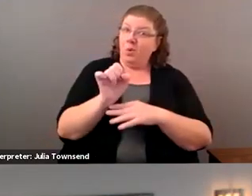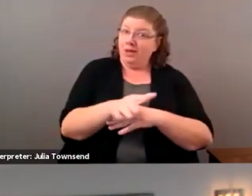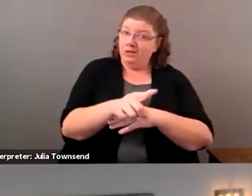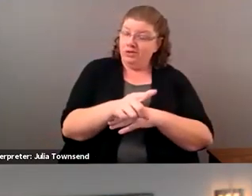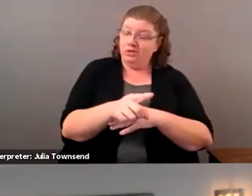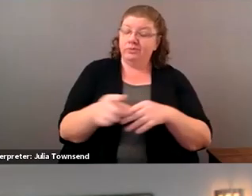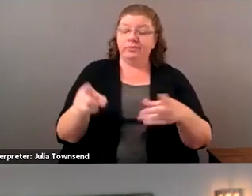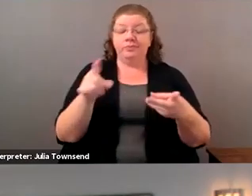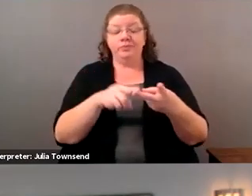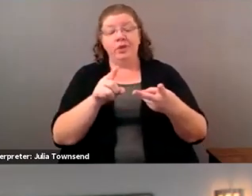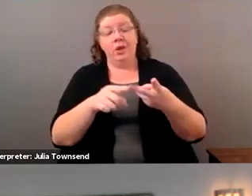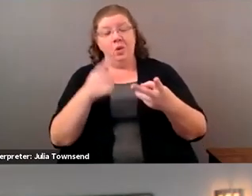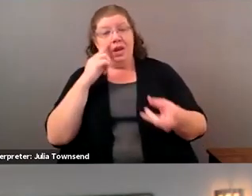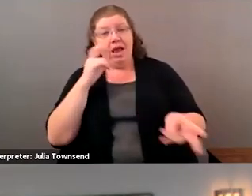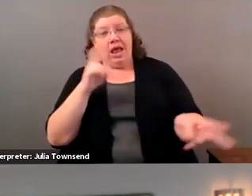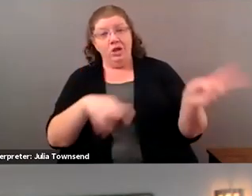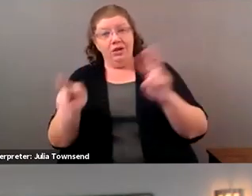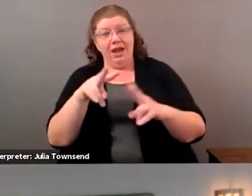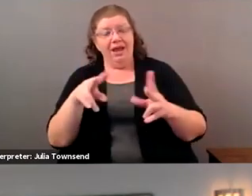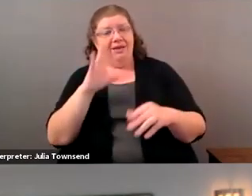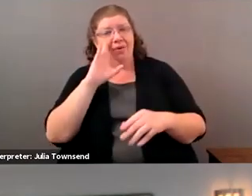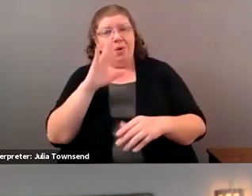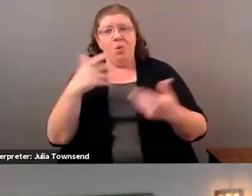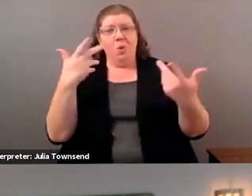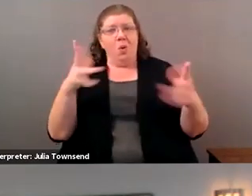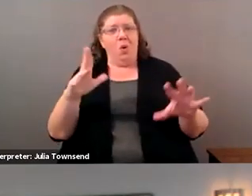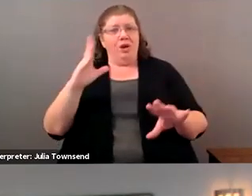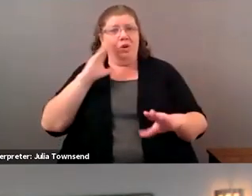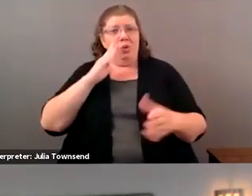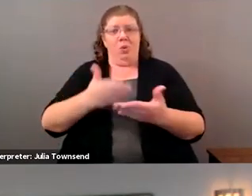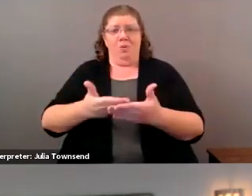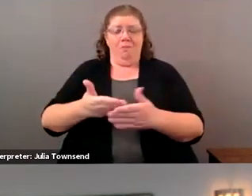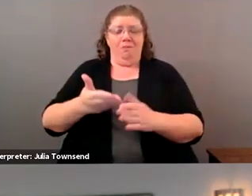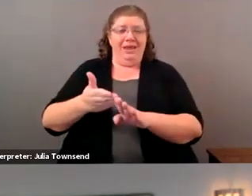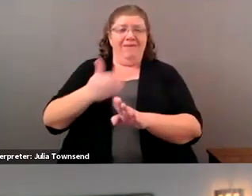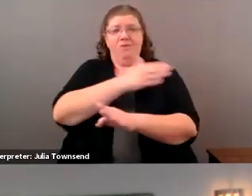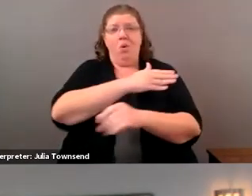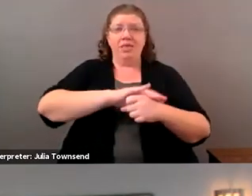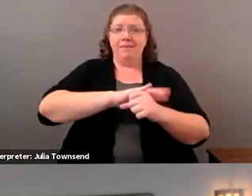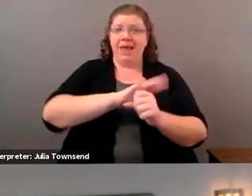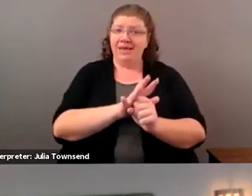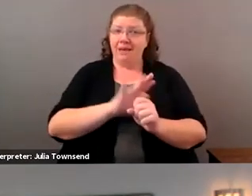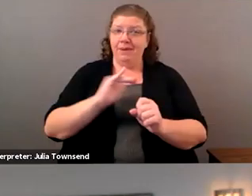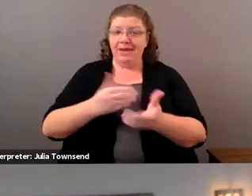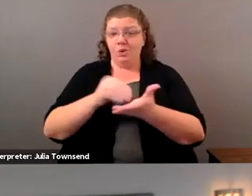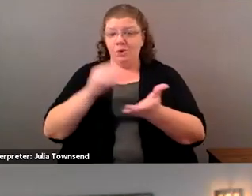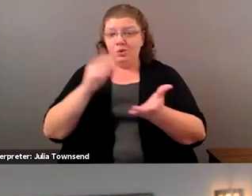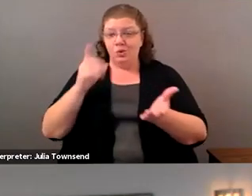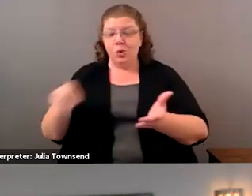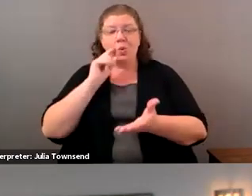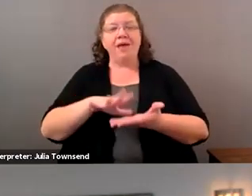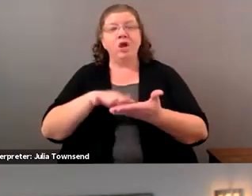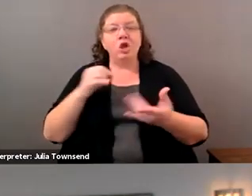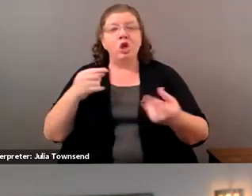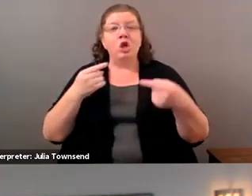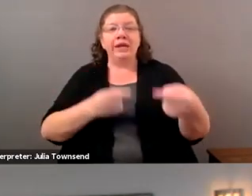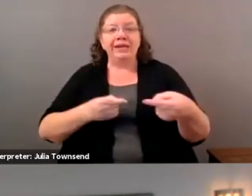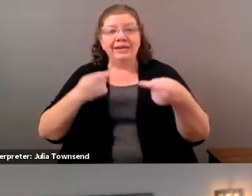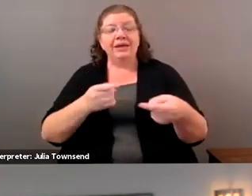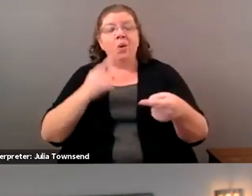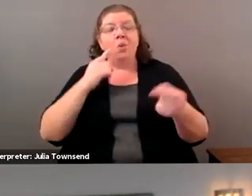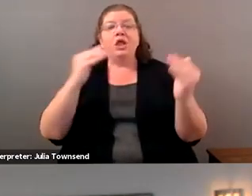nuevo lo ensayó veo es que todos sabíamos que antes de la pandemia nuestros estudiantes con diferencias de aprendizaje